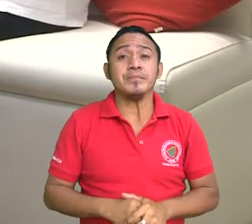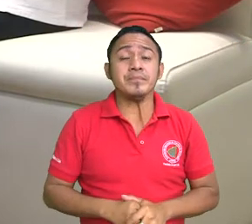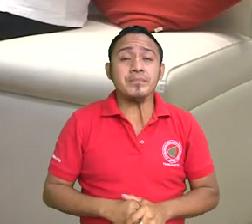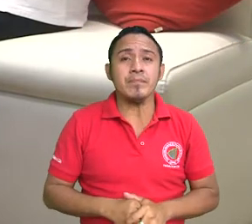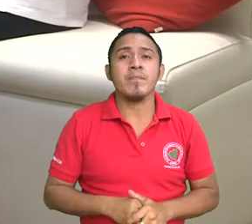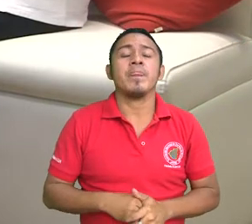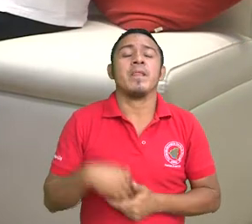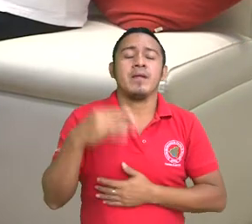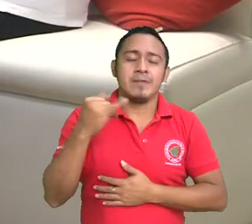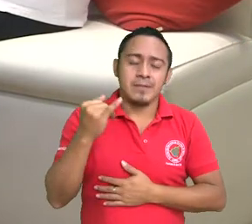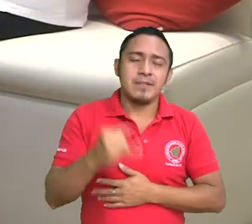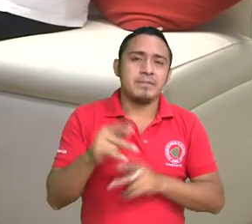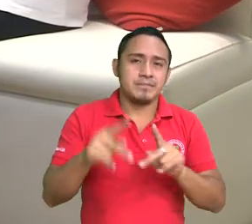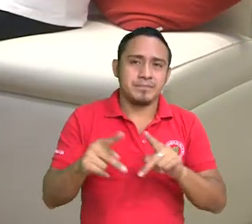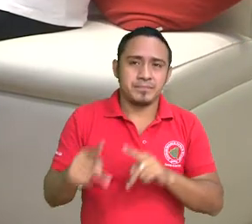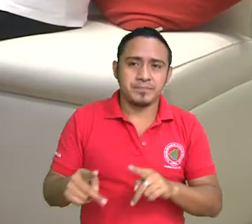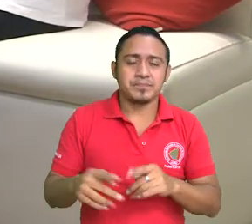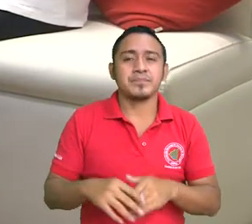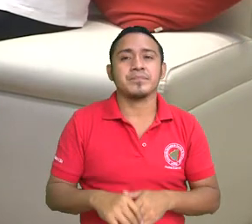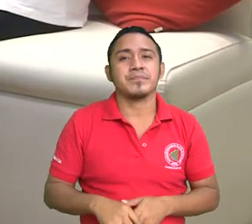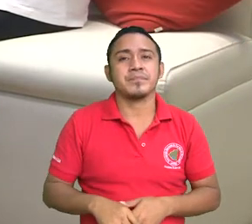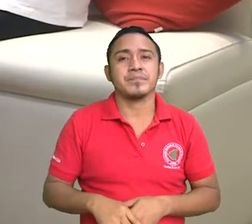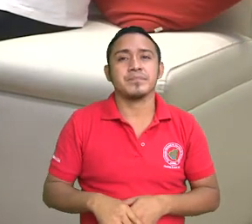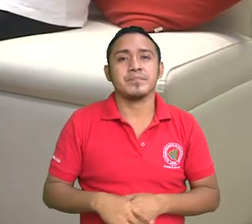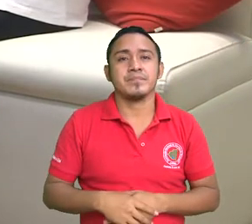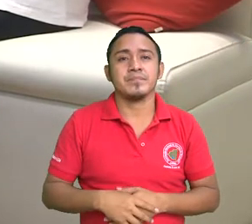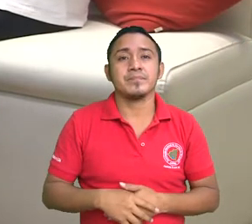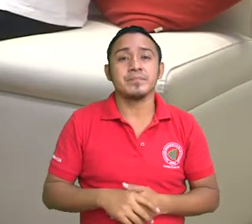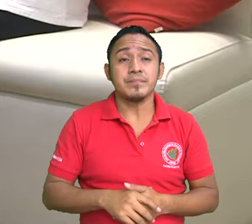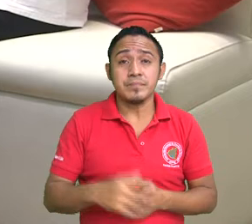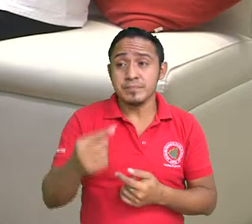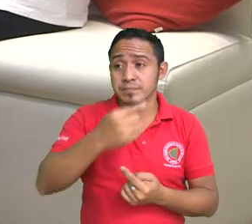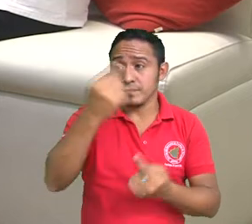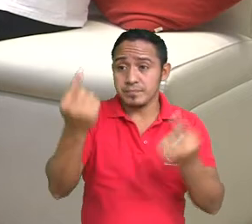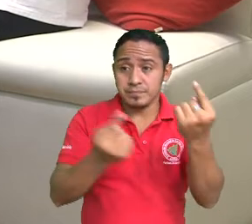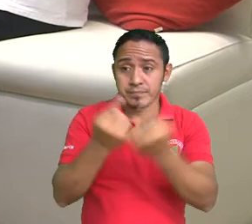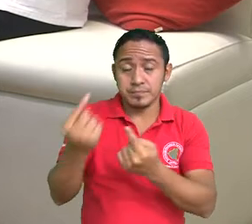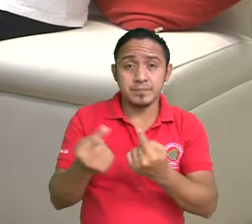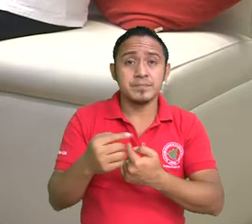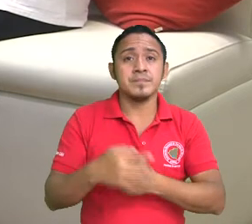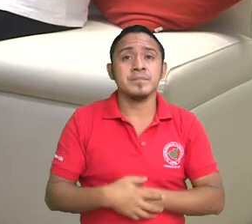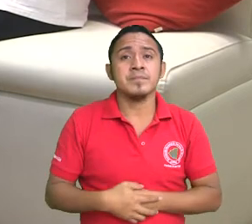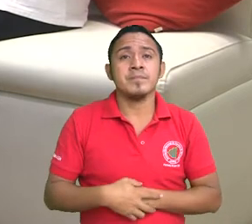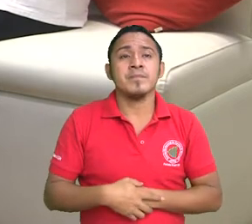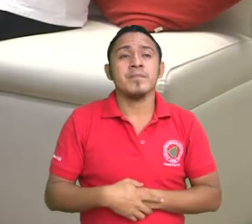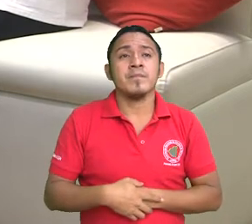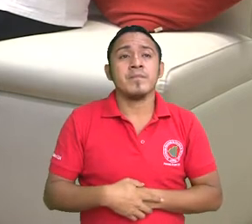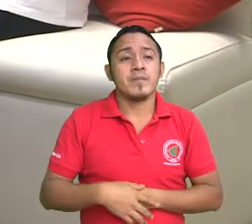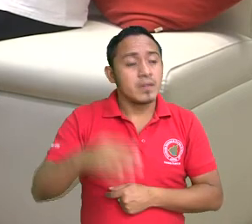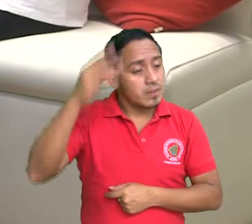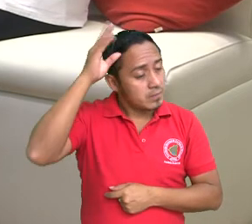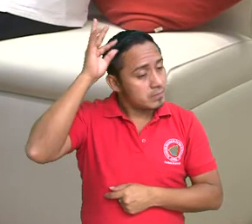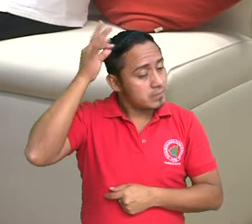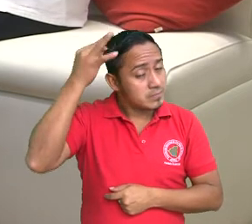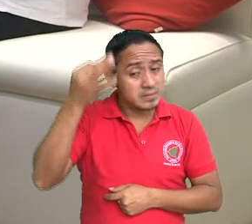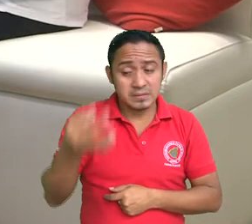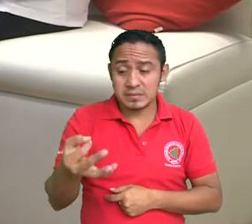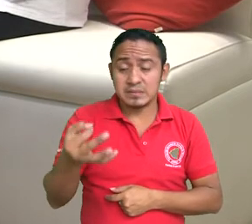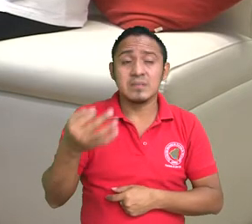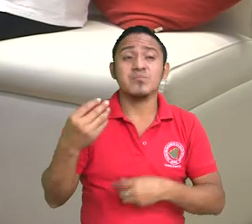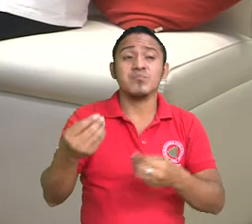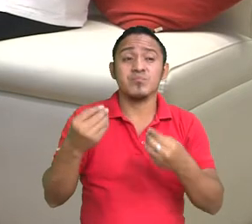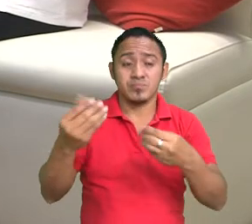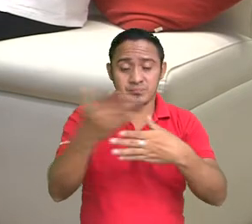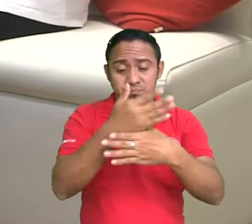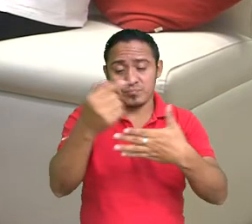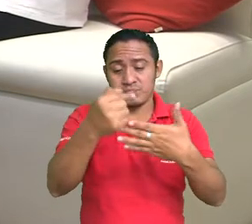La mayoría de los pacientes influye el estrés. Es que en la pérdida de cabello pueden haber varias